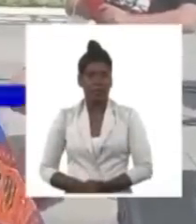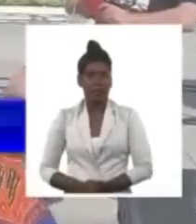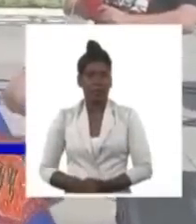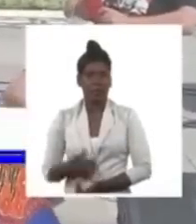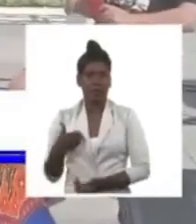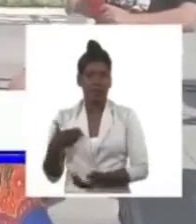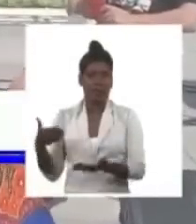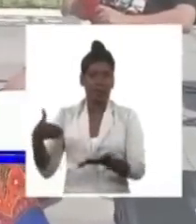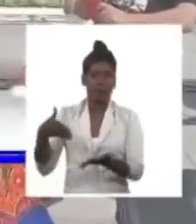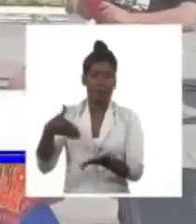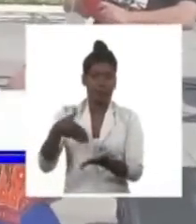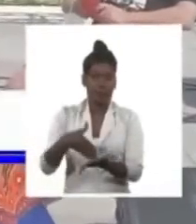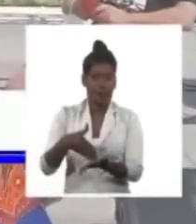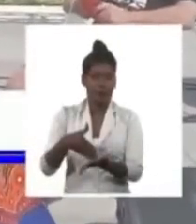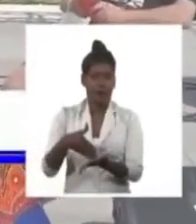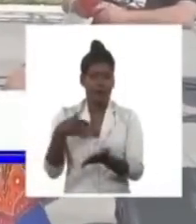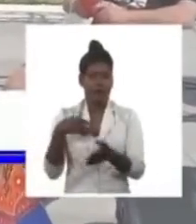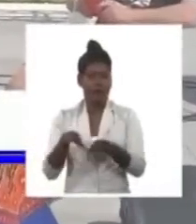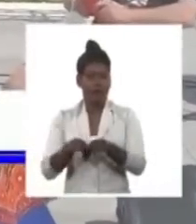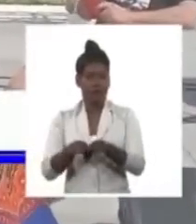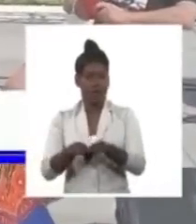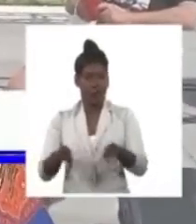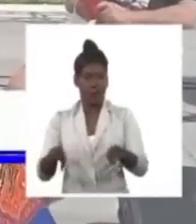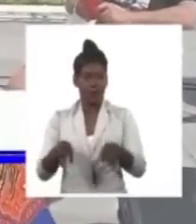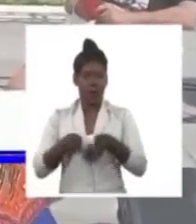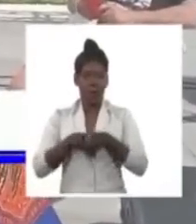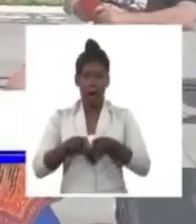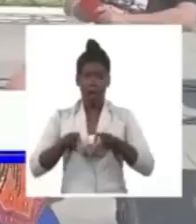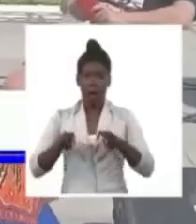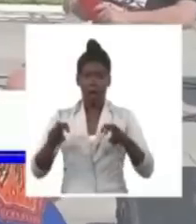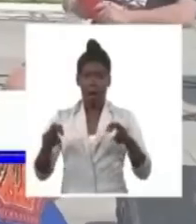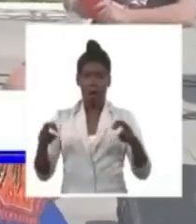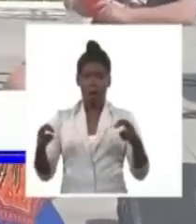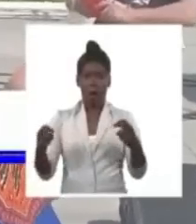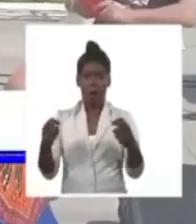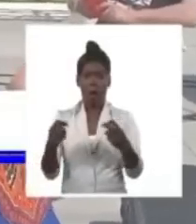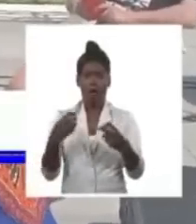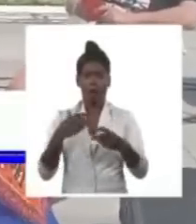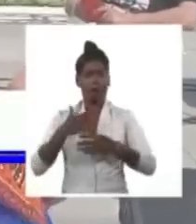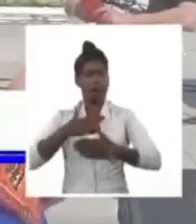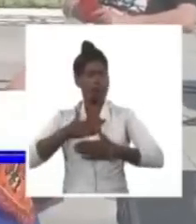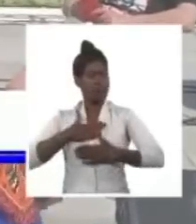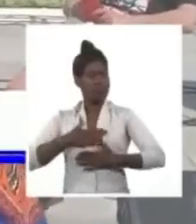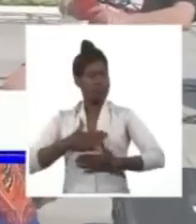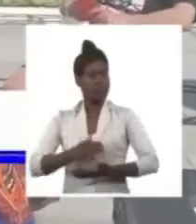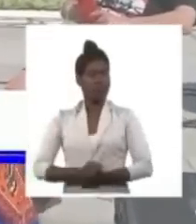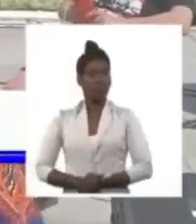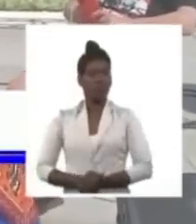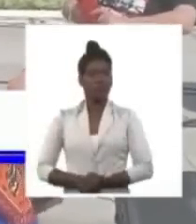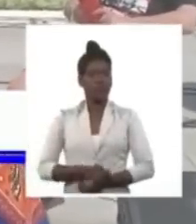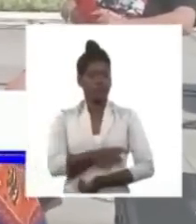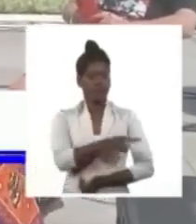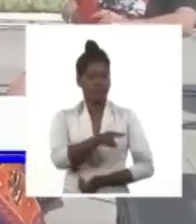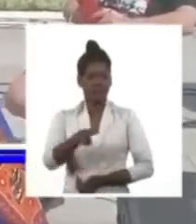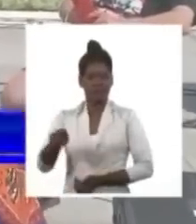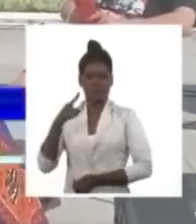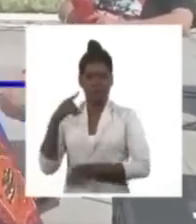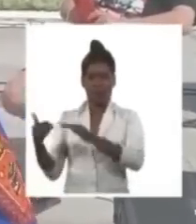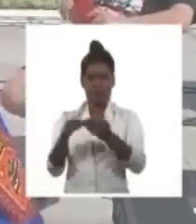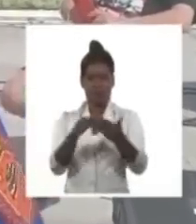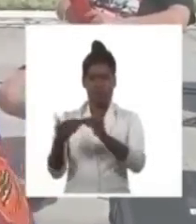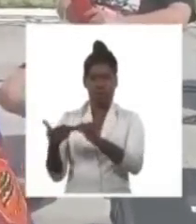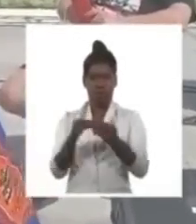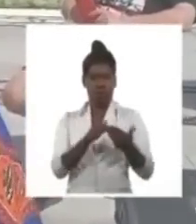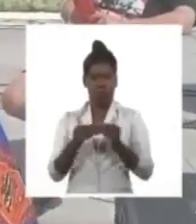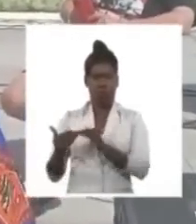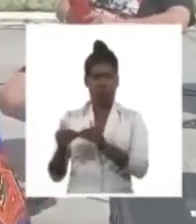y estar en la mesa, en el panel de democracia, y al ver las contradicciones de los panelistas sobre qué